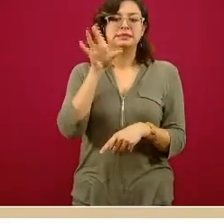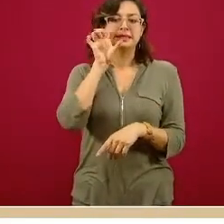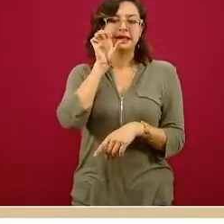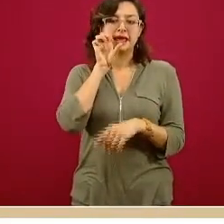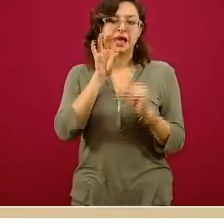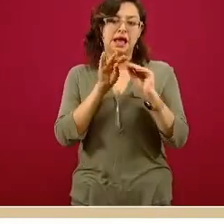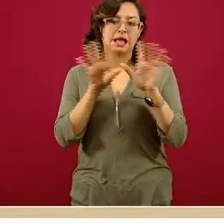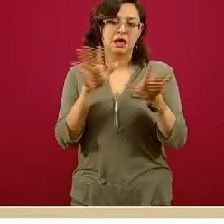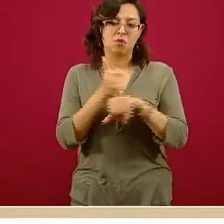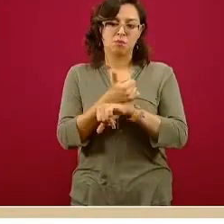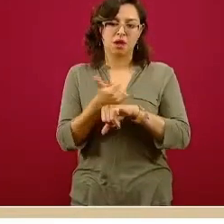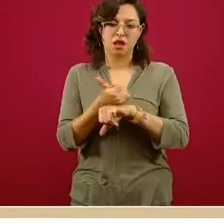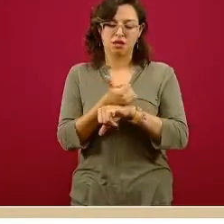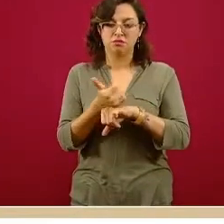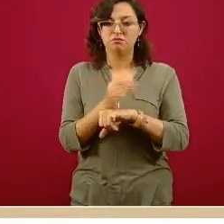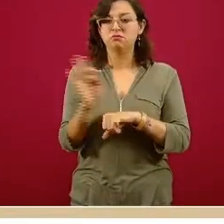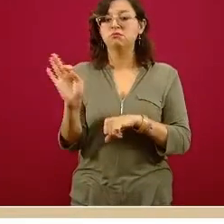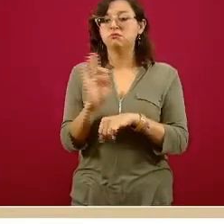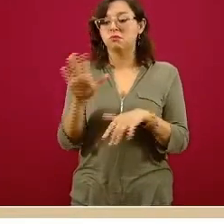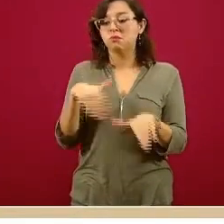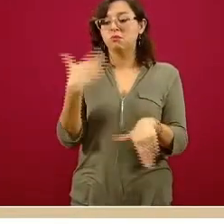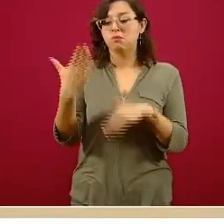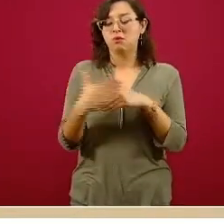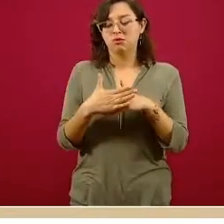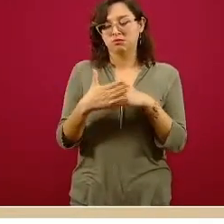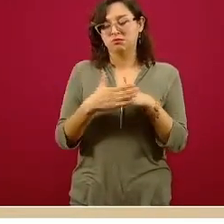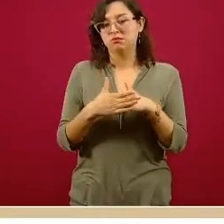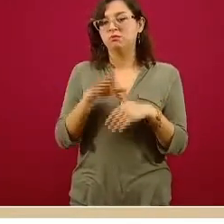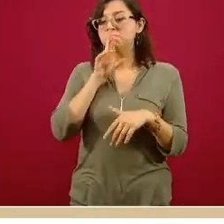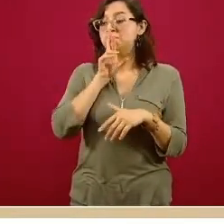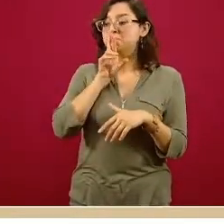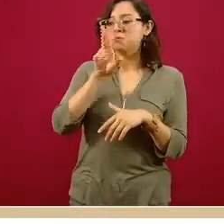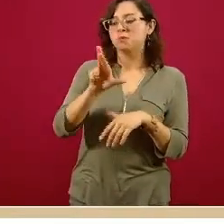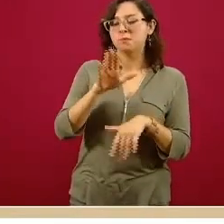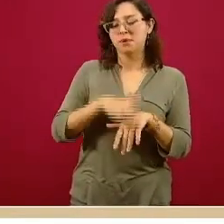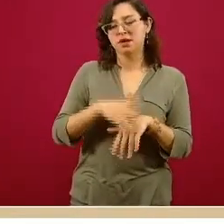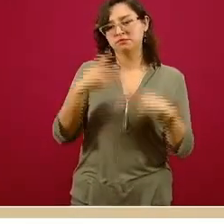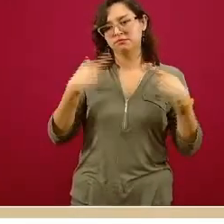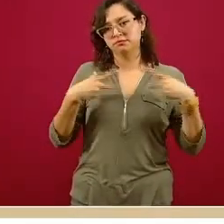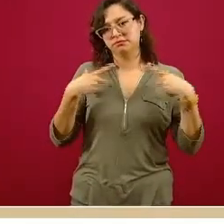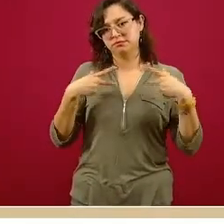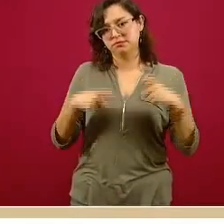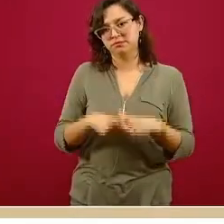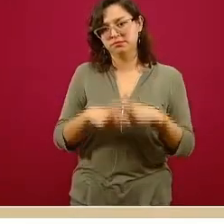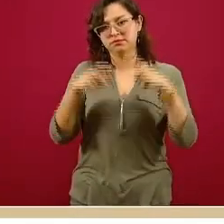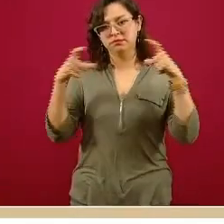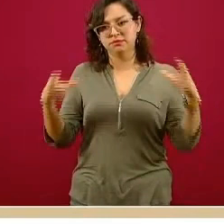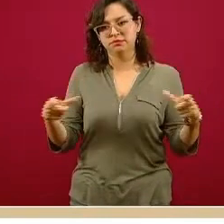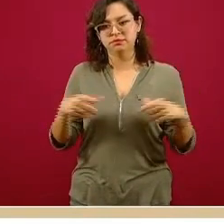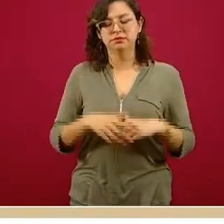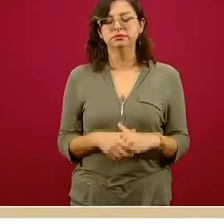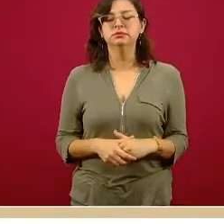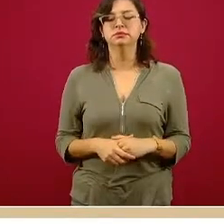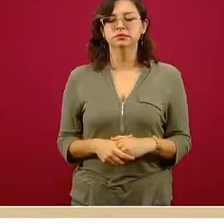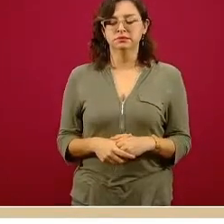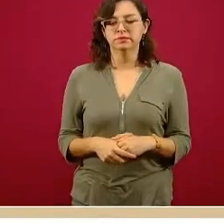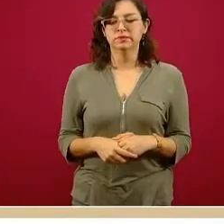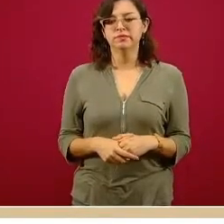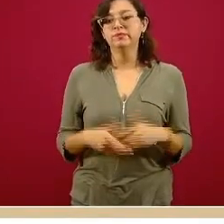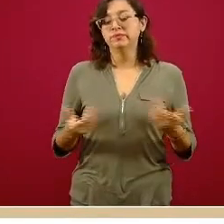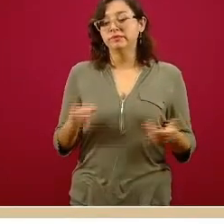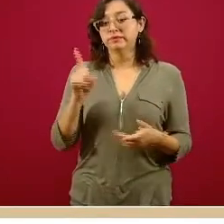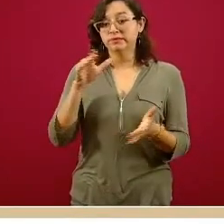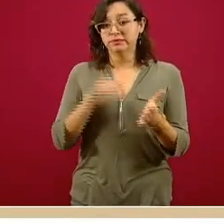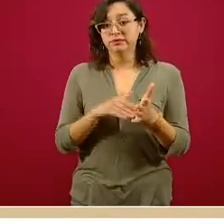se podrá incrementar todavía esta carga de defunciones en la medida que estas 1,779 defunciones probables